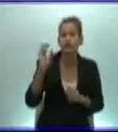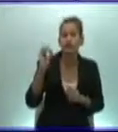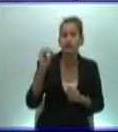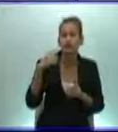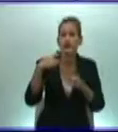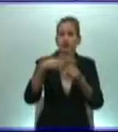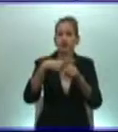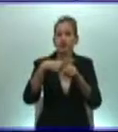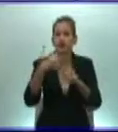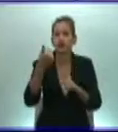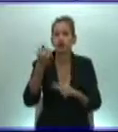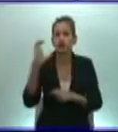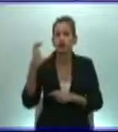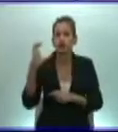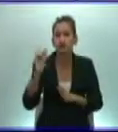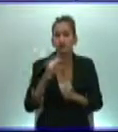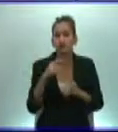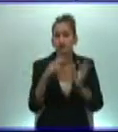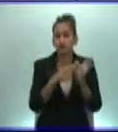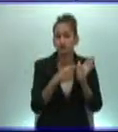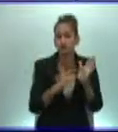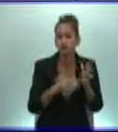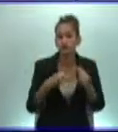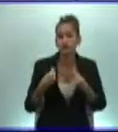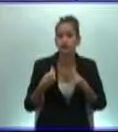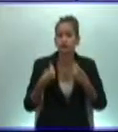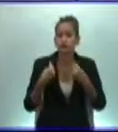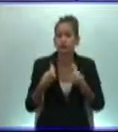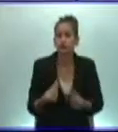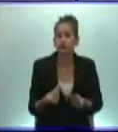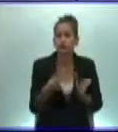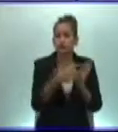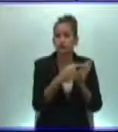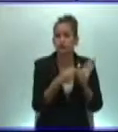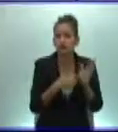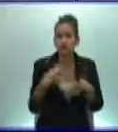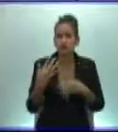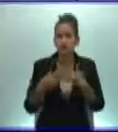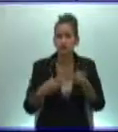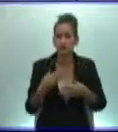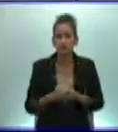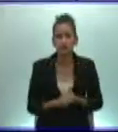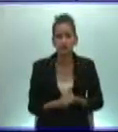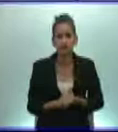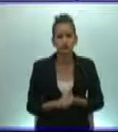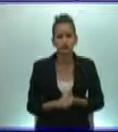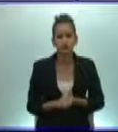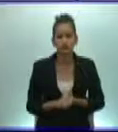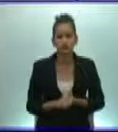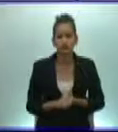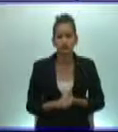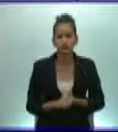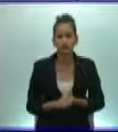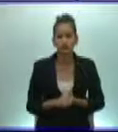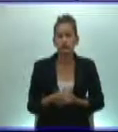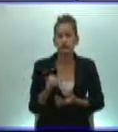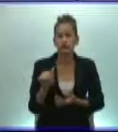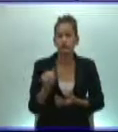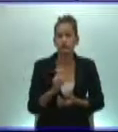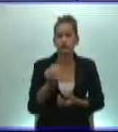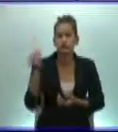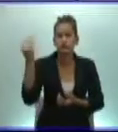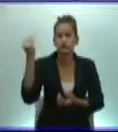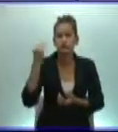AC, elemento que le daban en los datos del problema o del ejercicio. También sabemos que